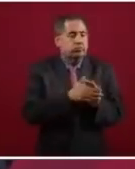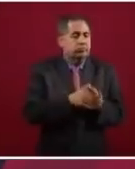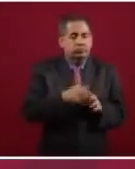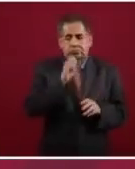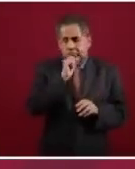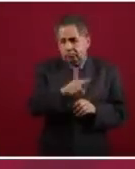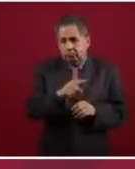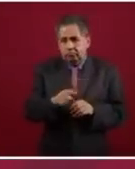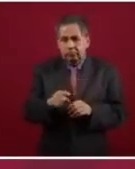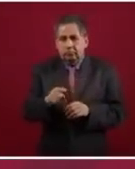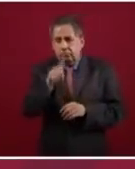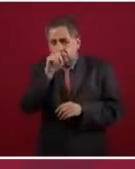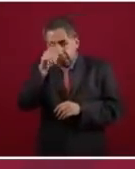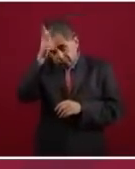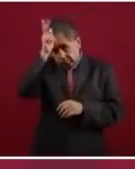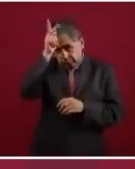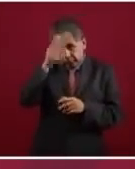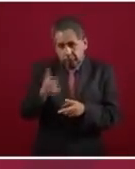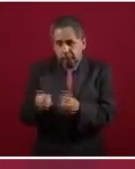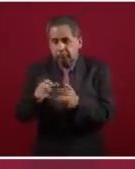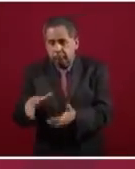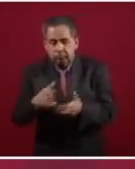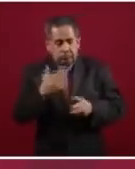que se roba una gallina,